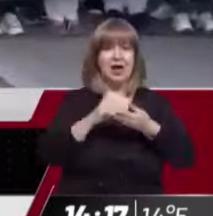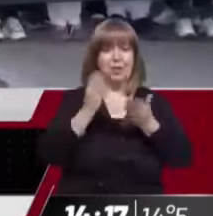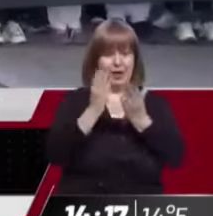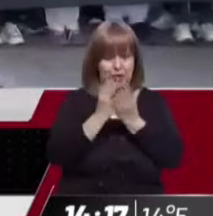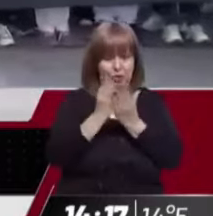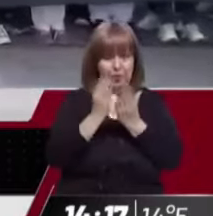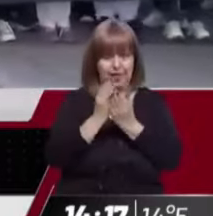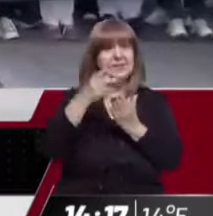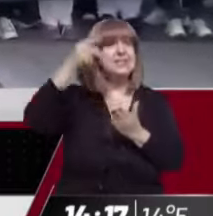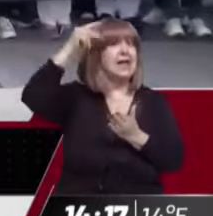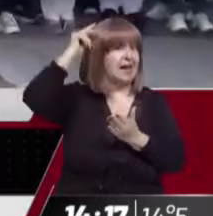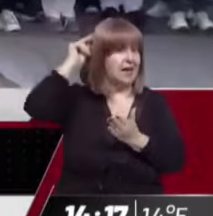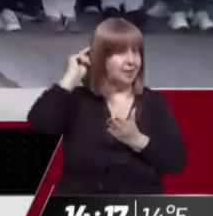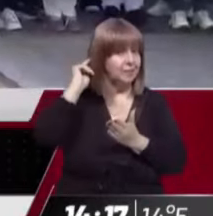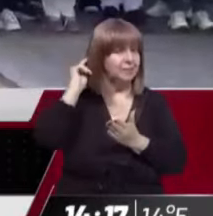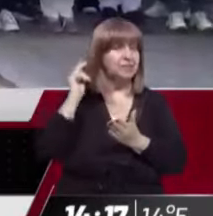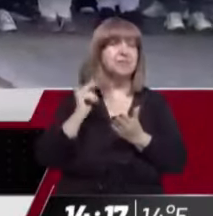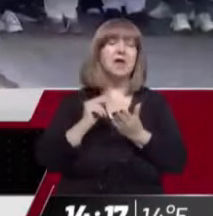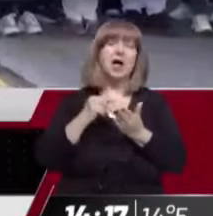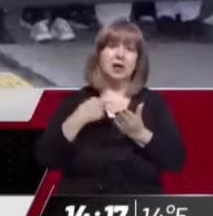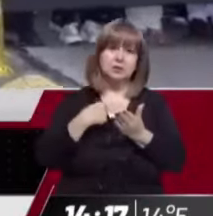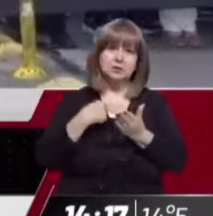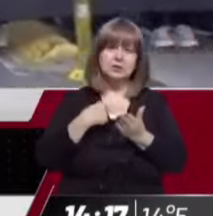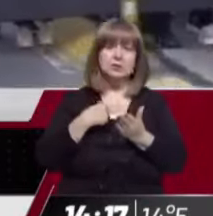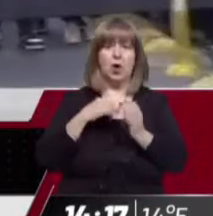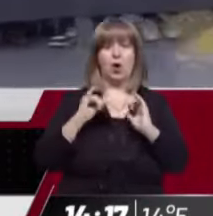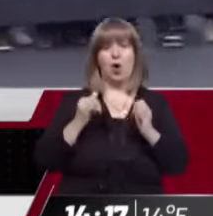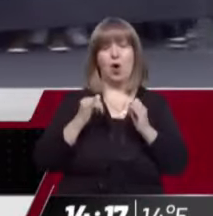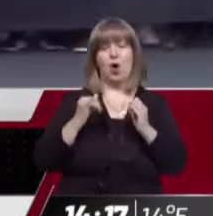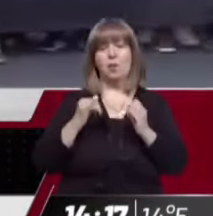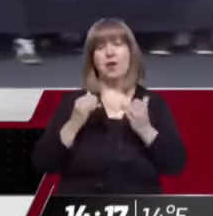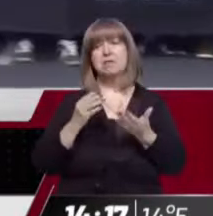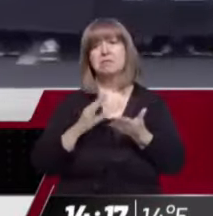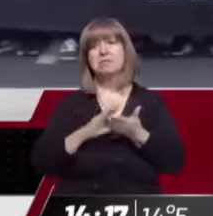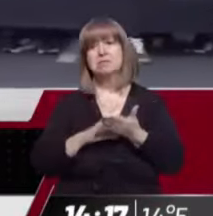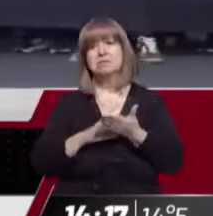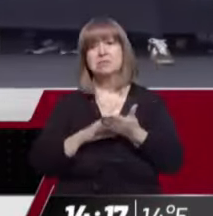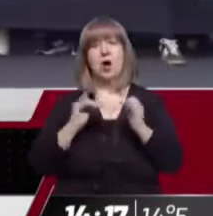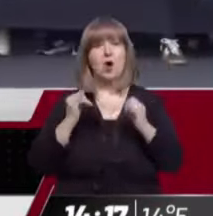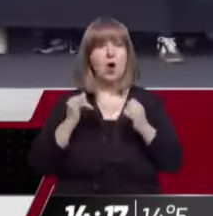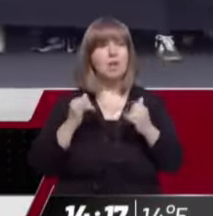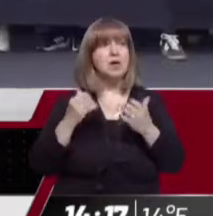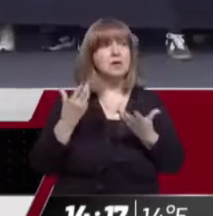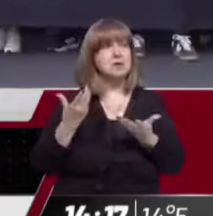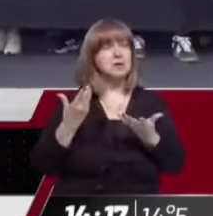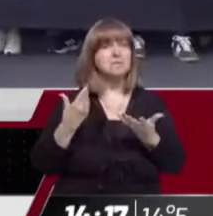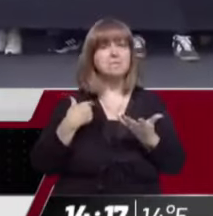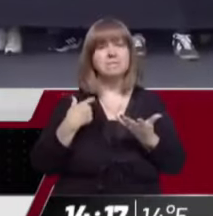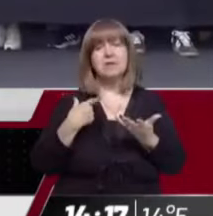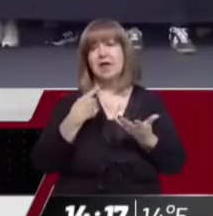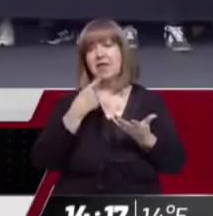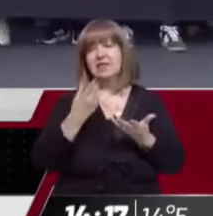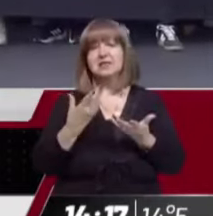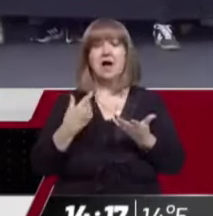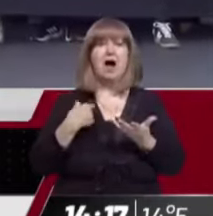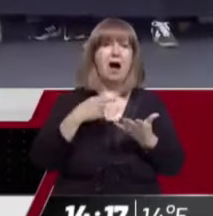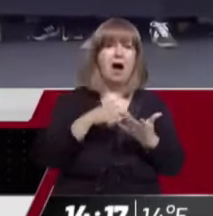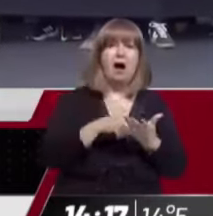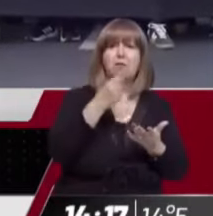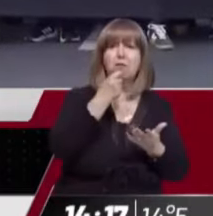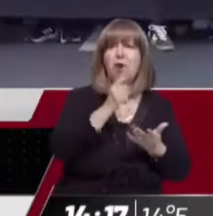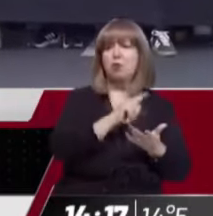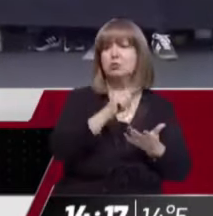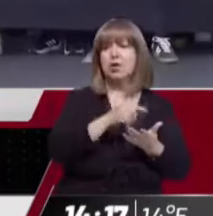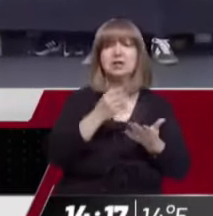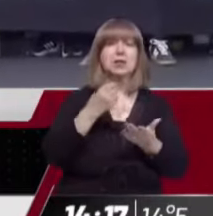estudiar. Yo, por ser joven, inmaduro y como muchos, tuve una crisis vocacional y me salí de la carrera. Yo estaba